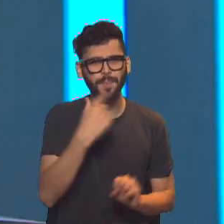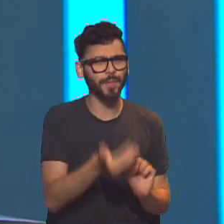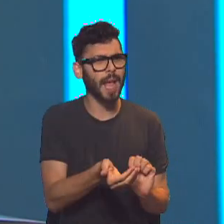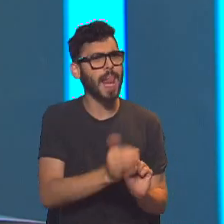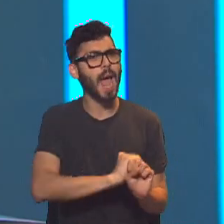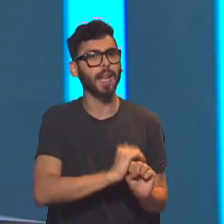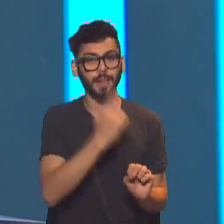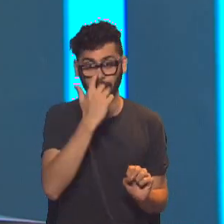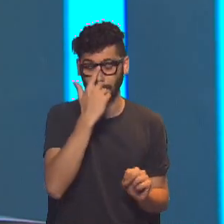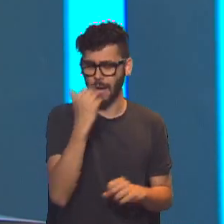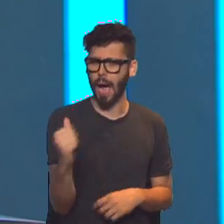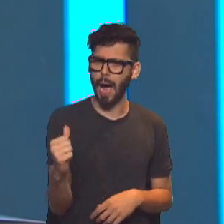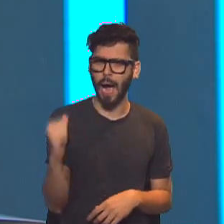dijo